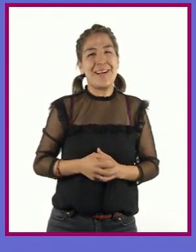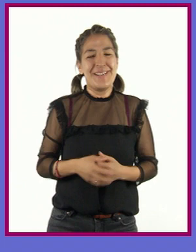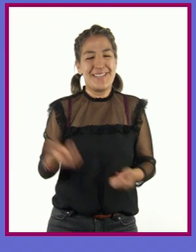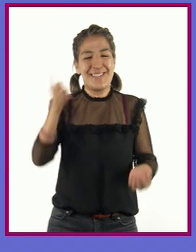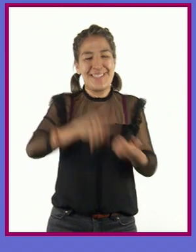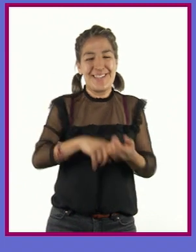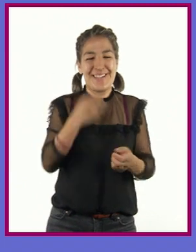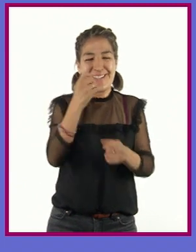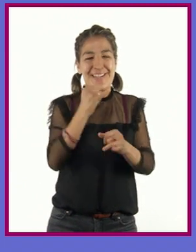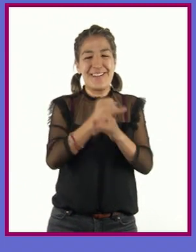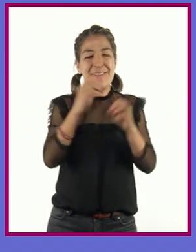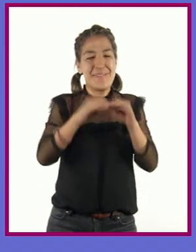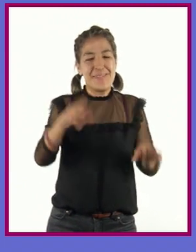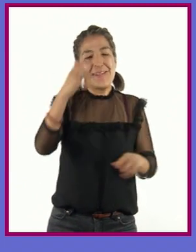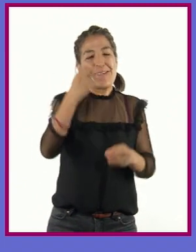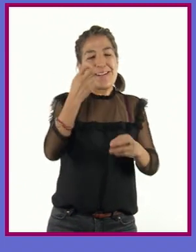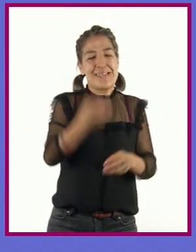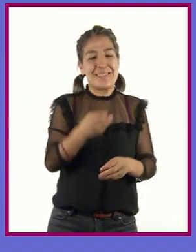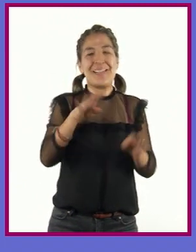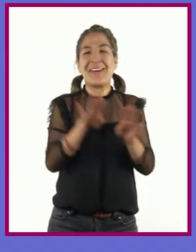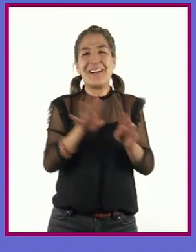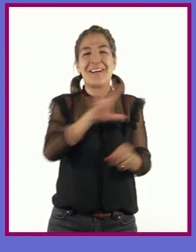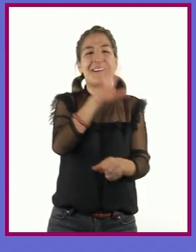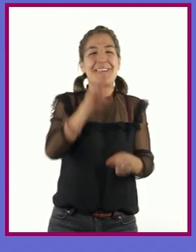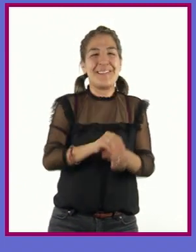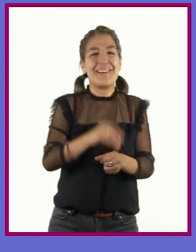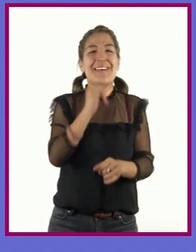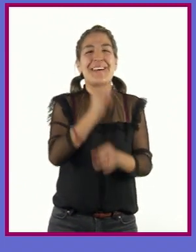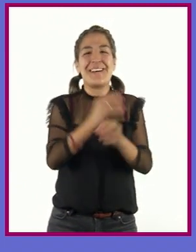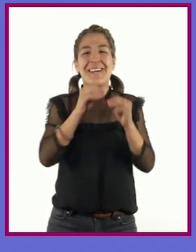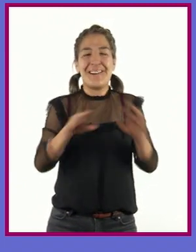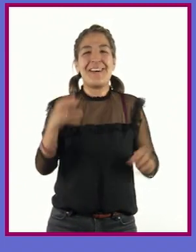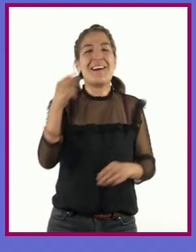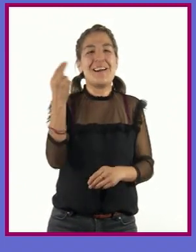o falta información relevante para lo que vamos a ocupar.